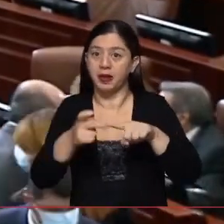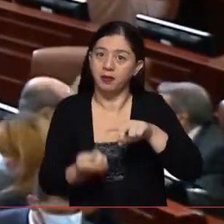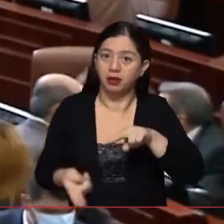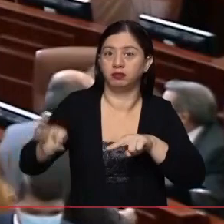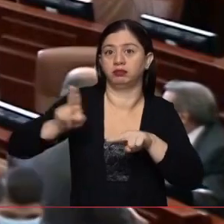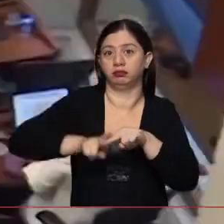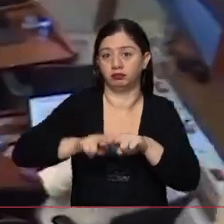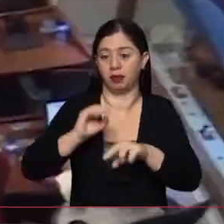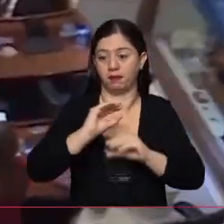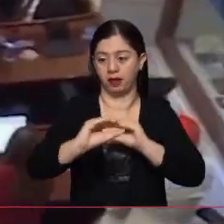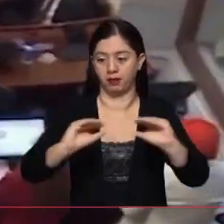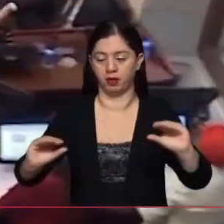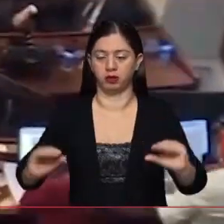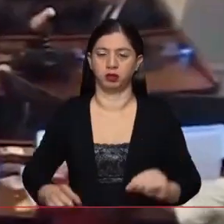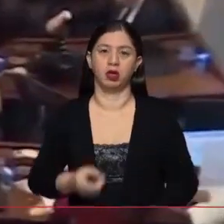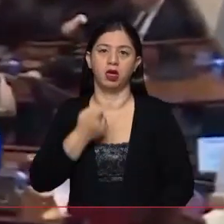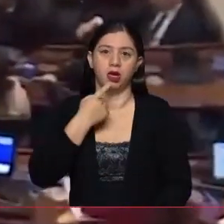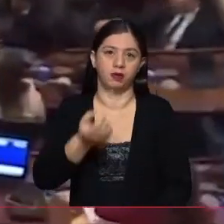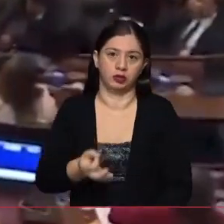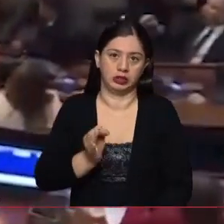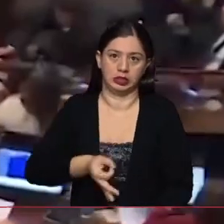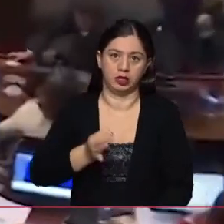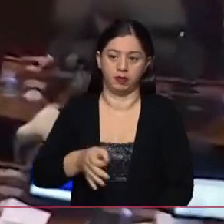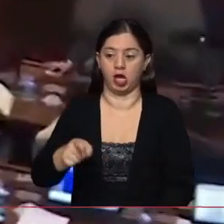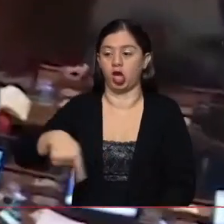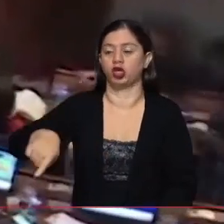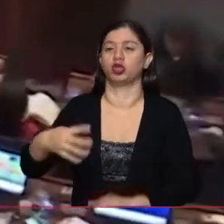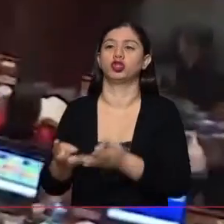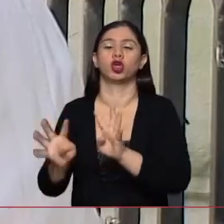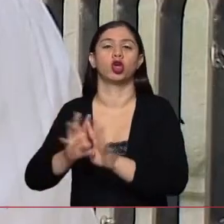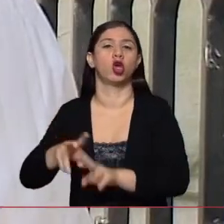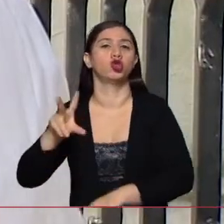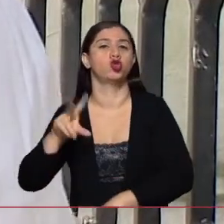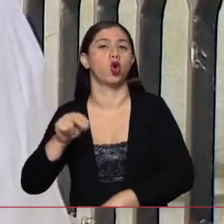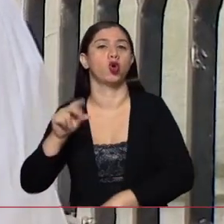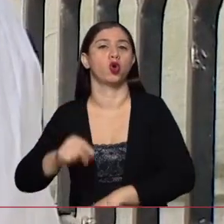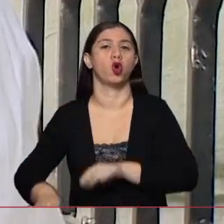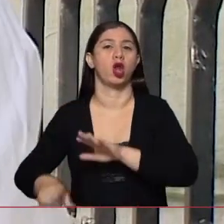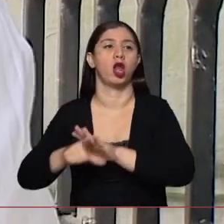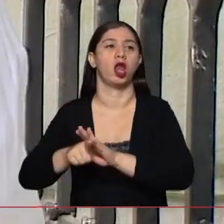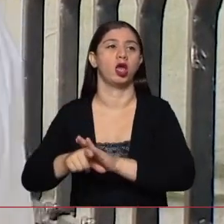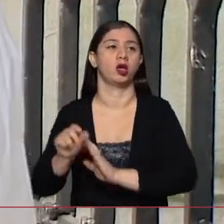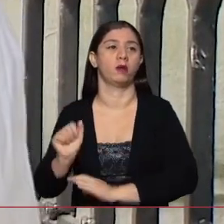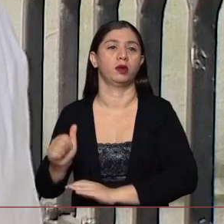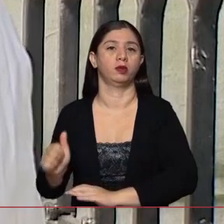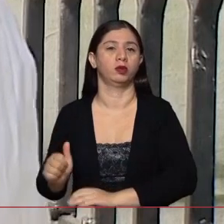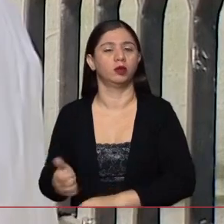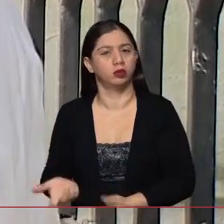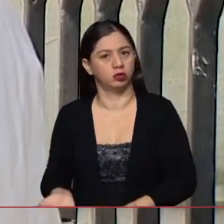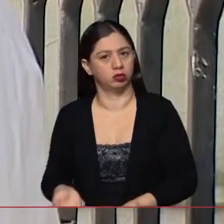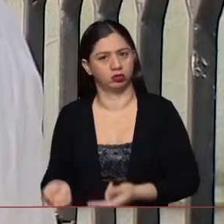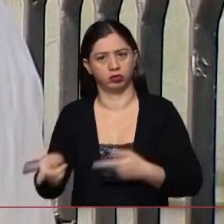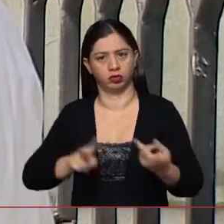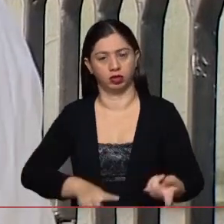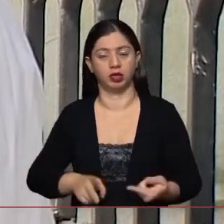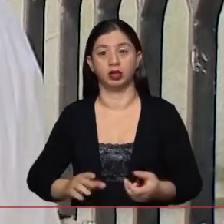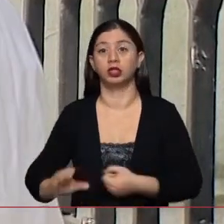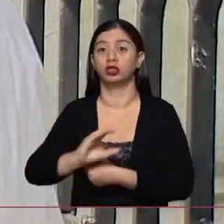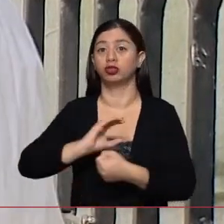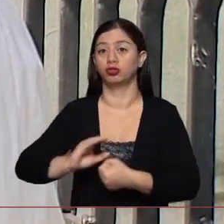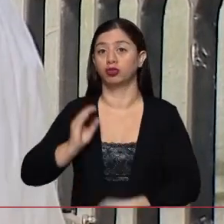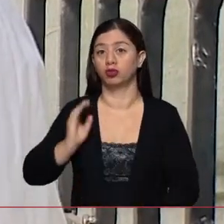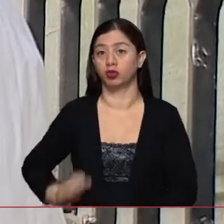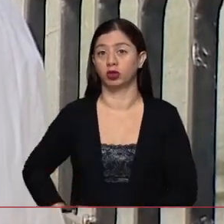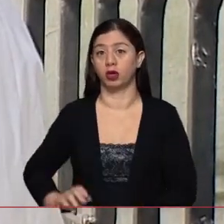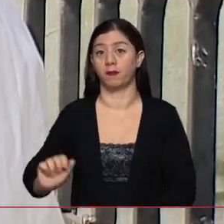extralegal. No pasaría como pasa siempre que los congresistas se declaran impedidos porque están legislando en causa propia, sino que por el contrario, como es la ciudadanía el